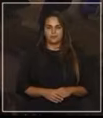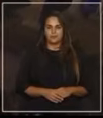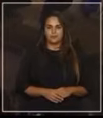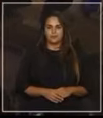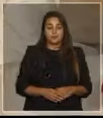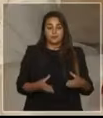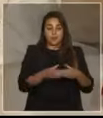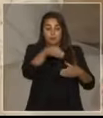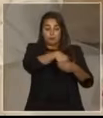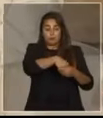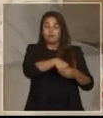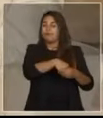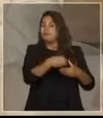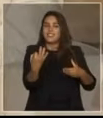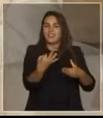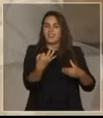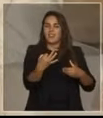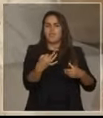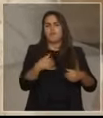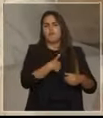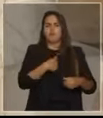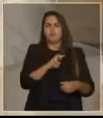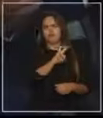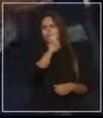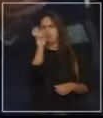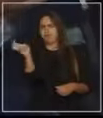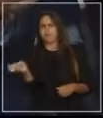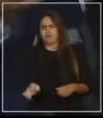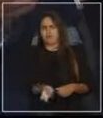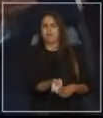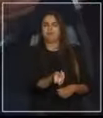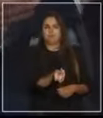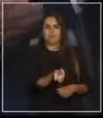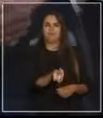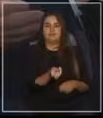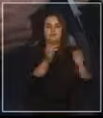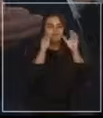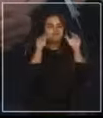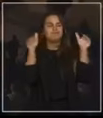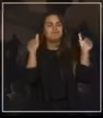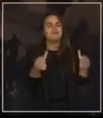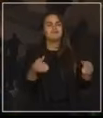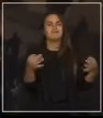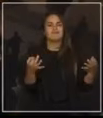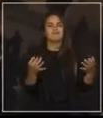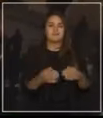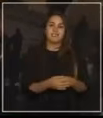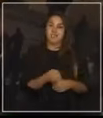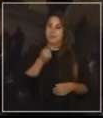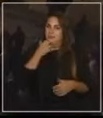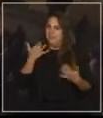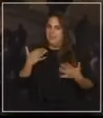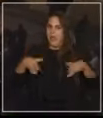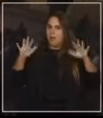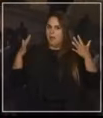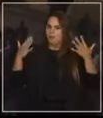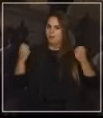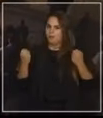Formada por un equipo multidisciplinar dedicado... Bueno, menudos aplausos,